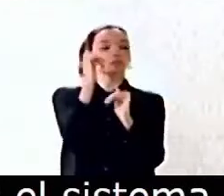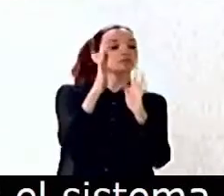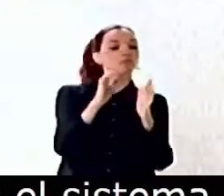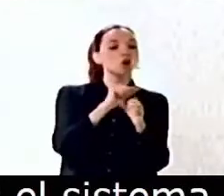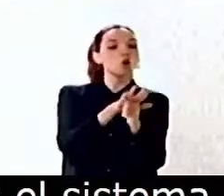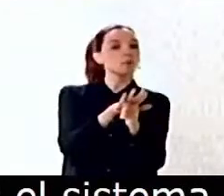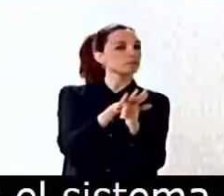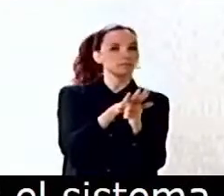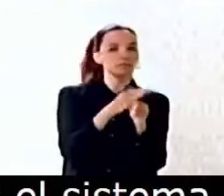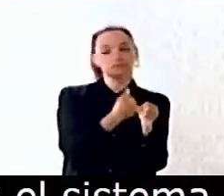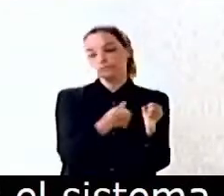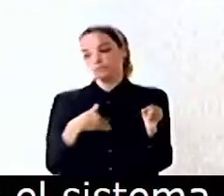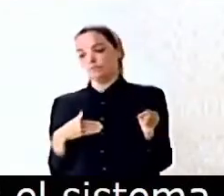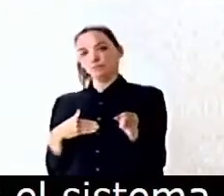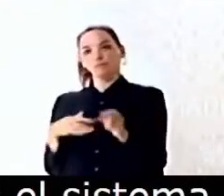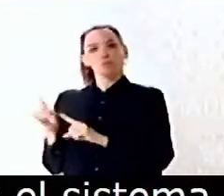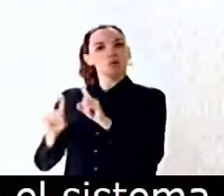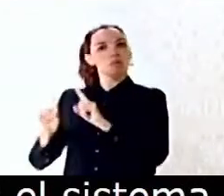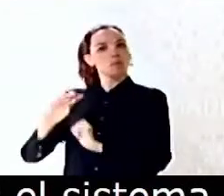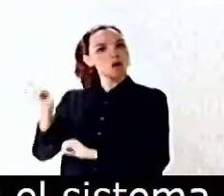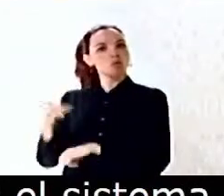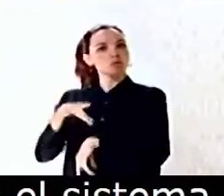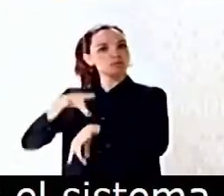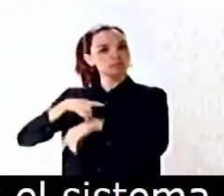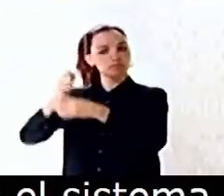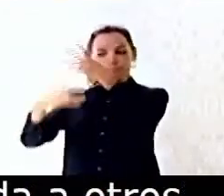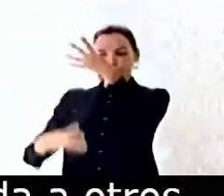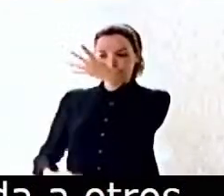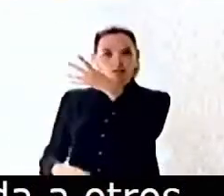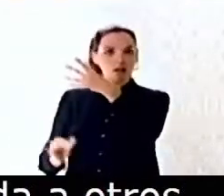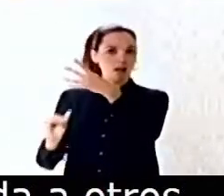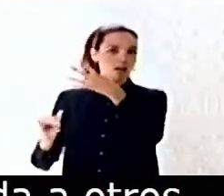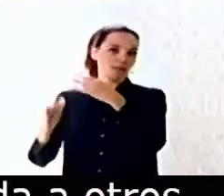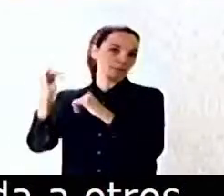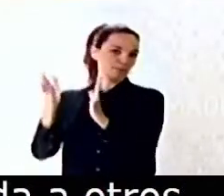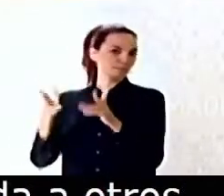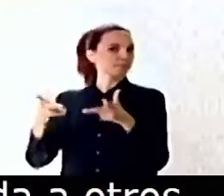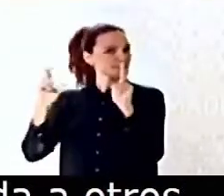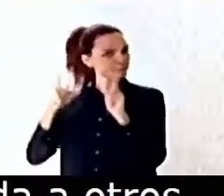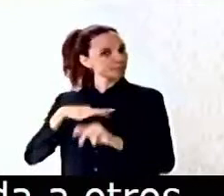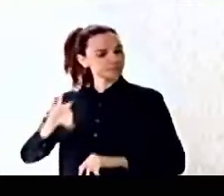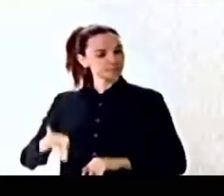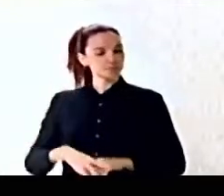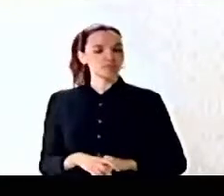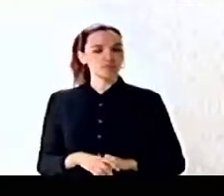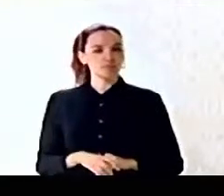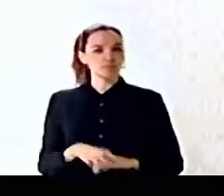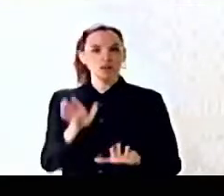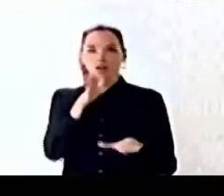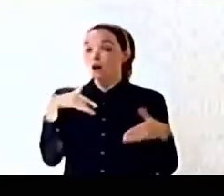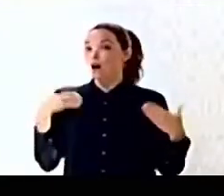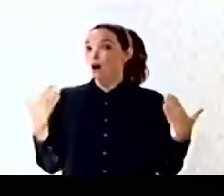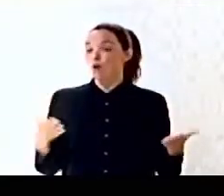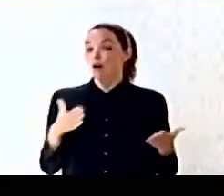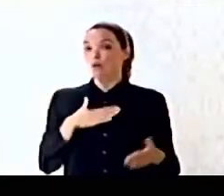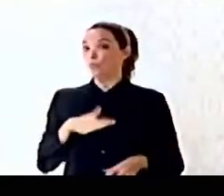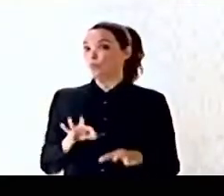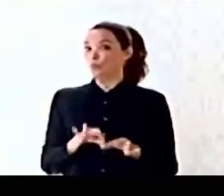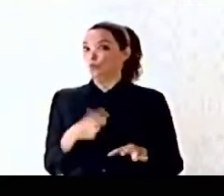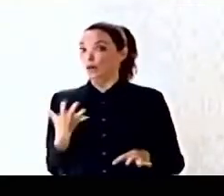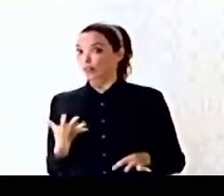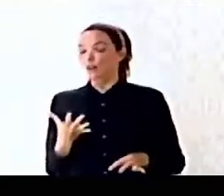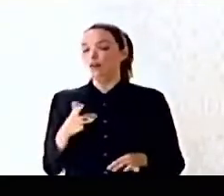que también atienda a otros problemas de salud que siguen existiendo, ¿no? Y es que a día de hoy,